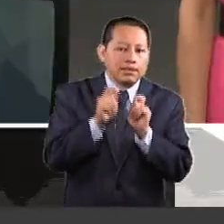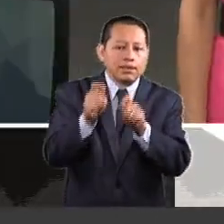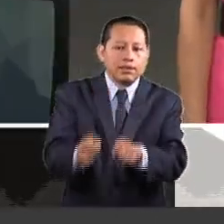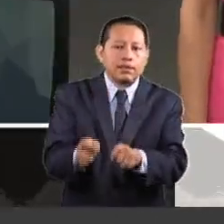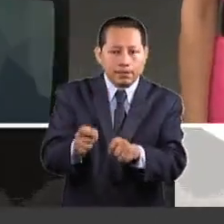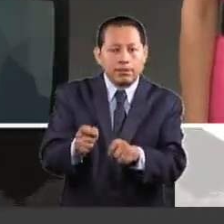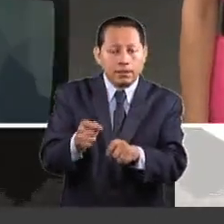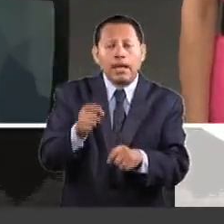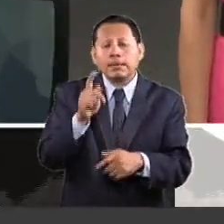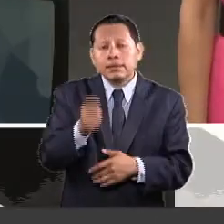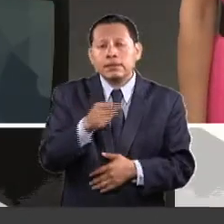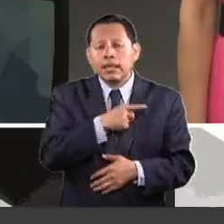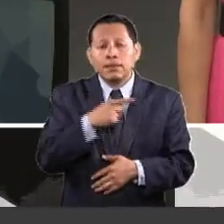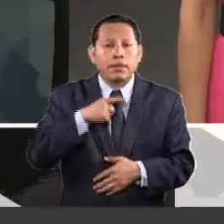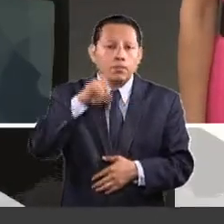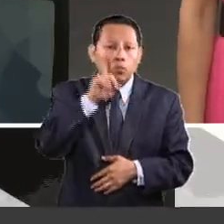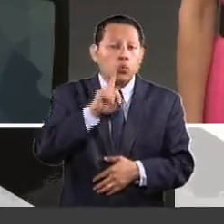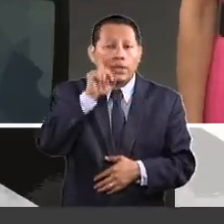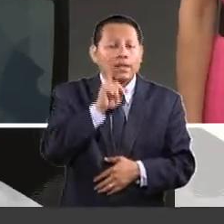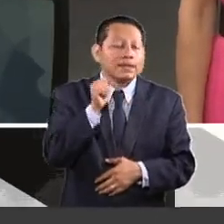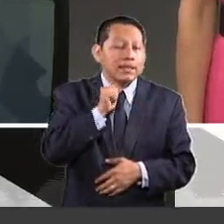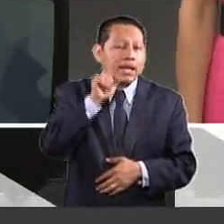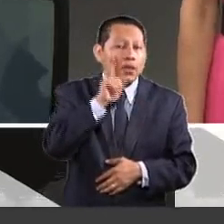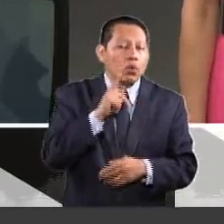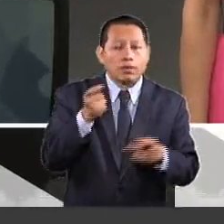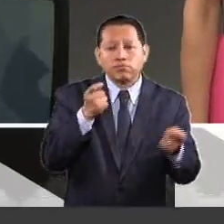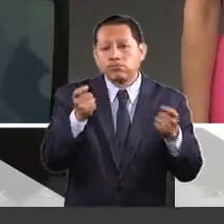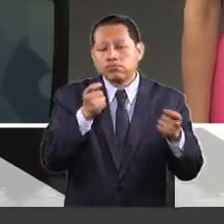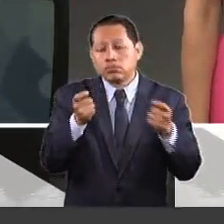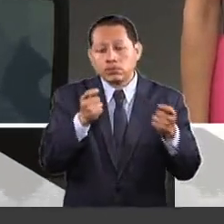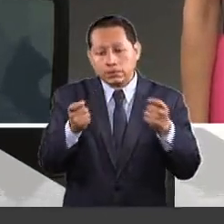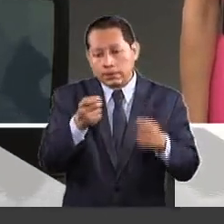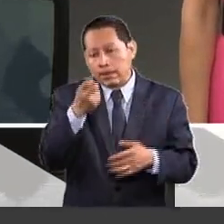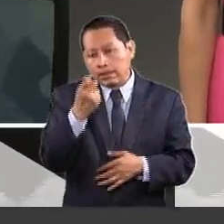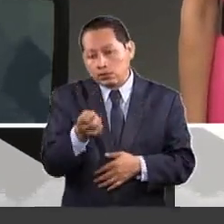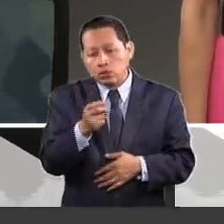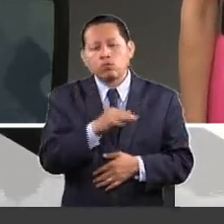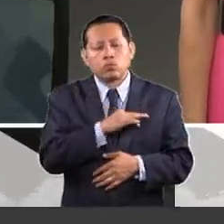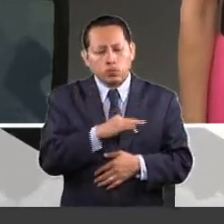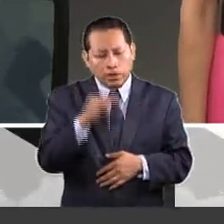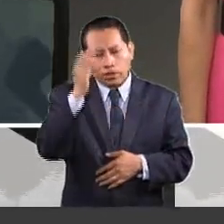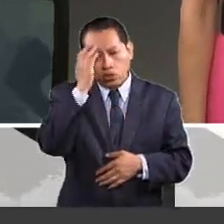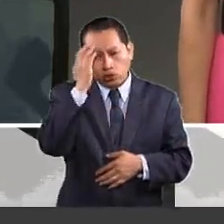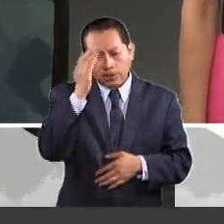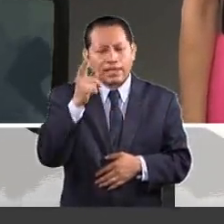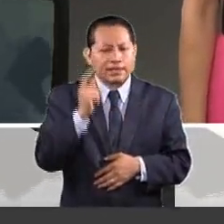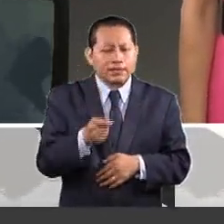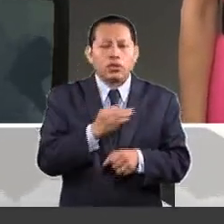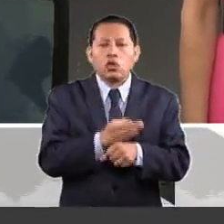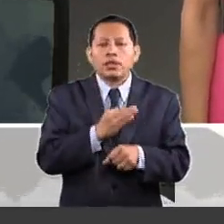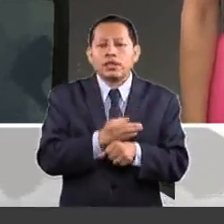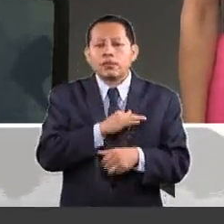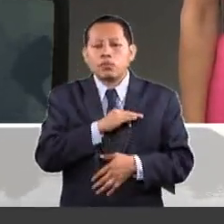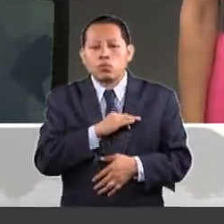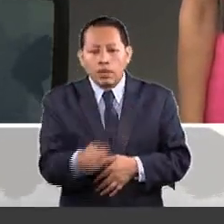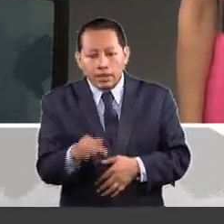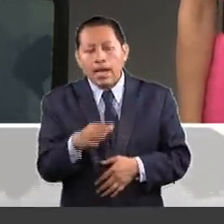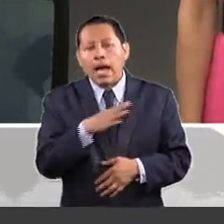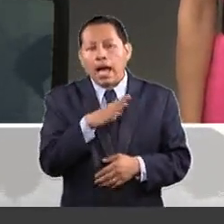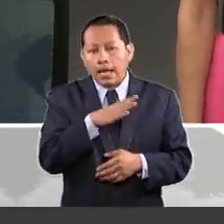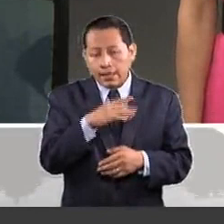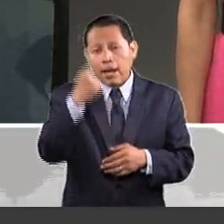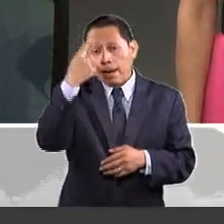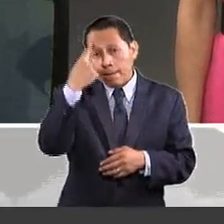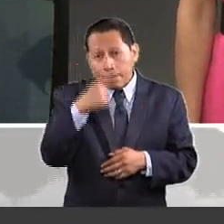a una senadora presidir este órgano de gobierno, y tenemos conocimiento que hasta este momento se han registrado